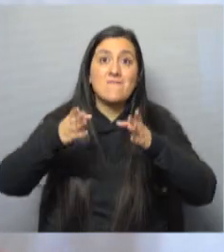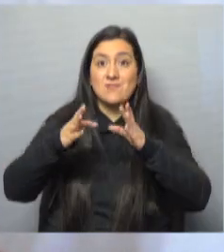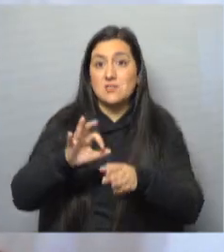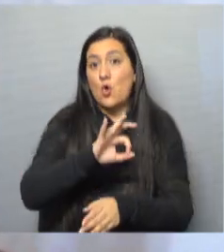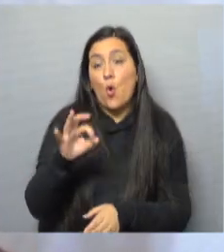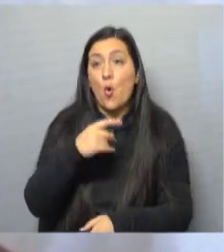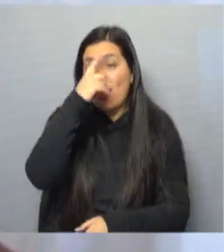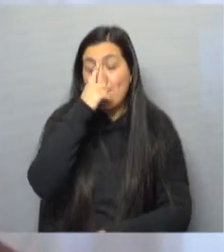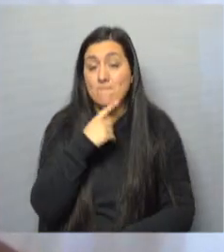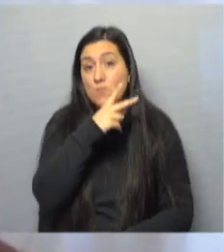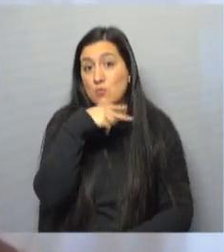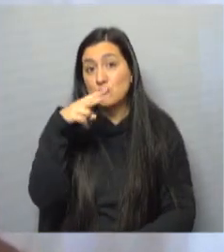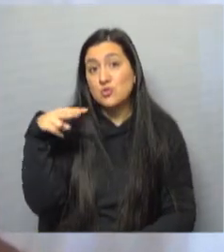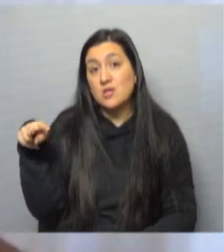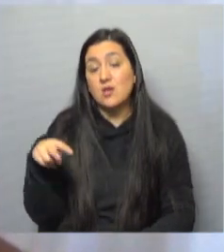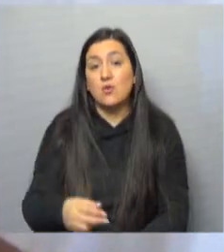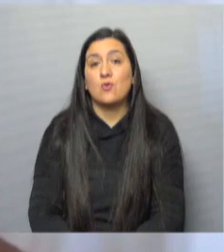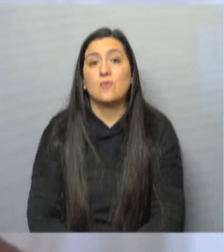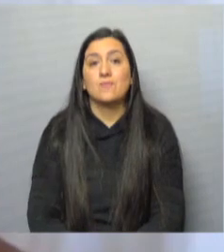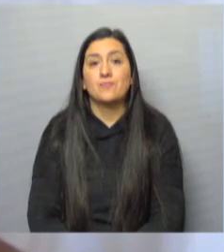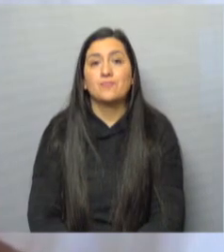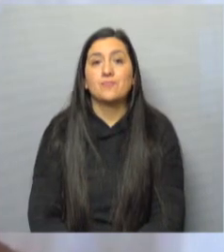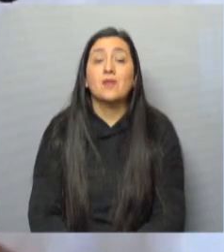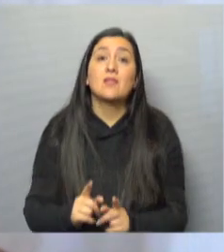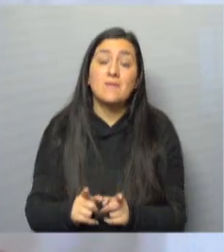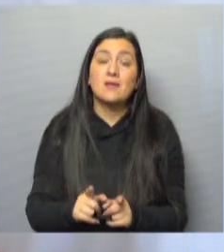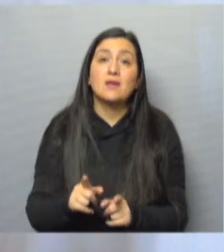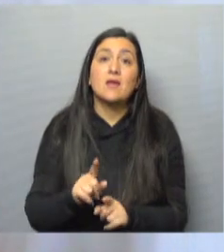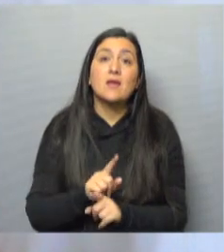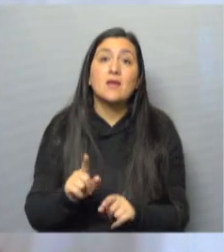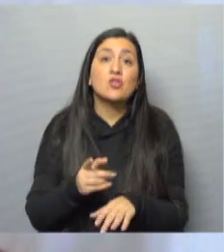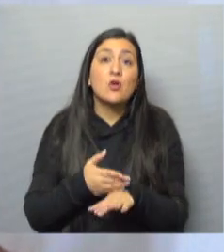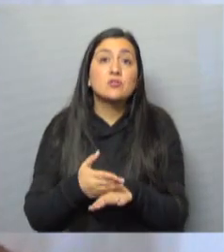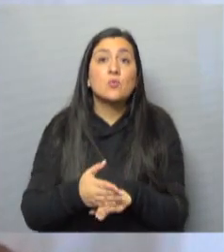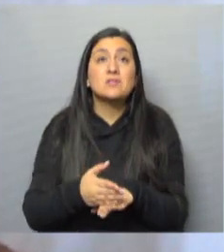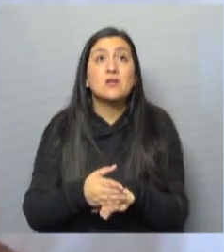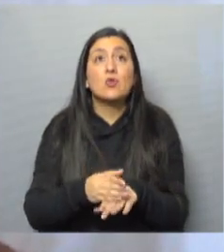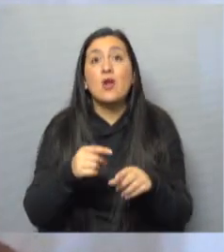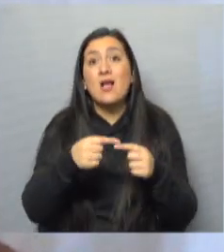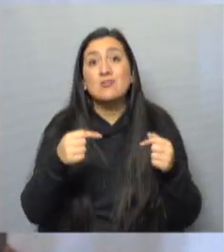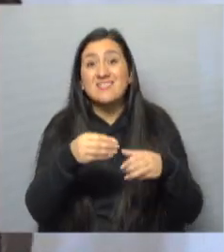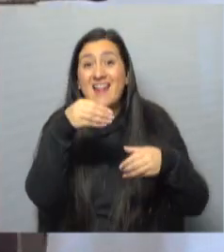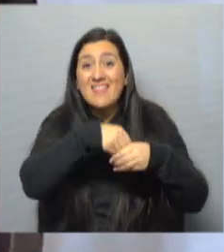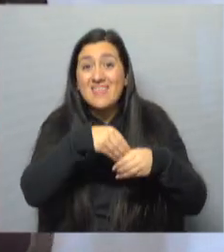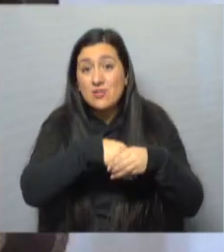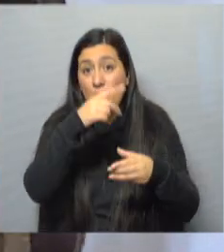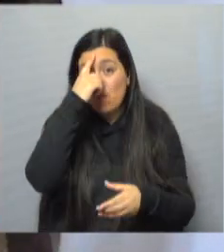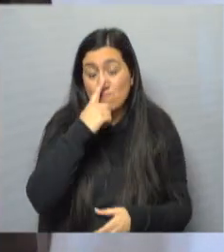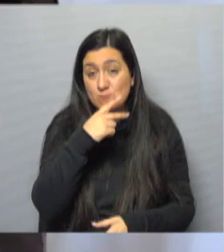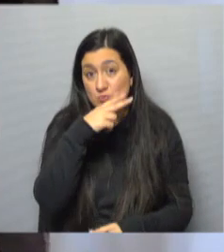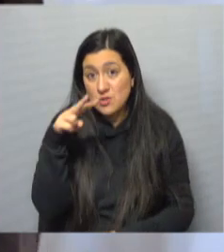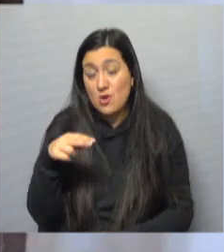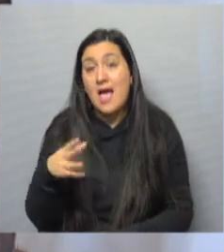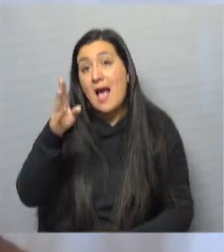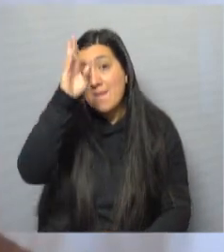de este museo al acervo que lo componen las piezas artísticas que también están dentro aprender a cómo lo podemos usar sin sin